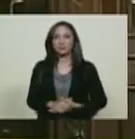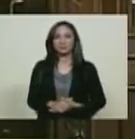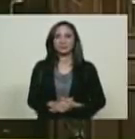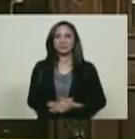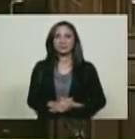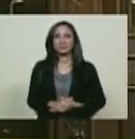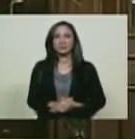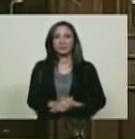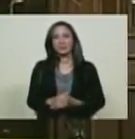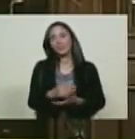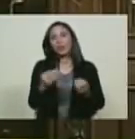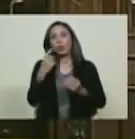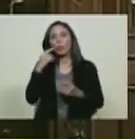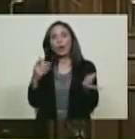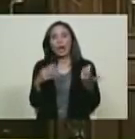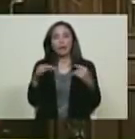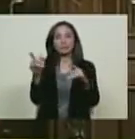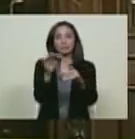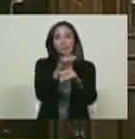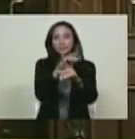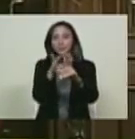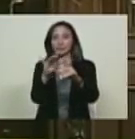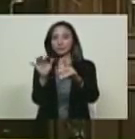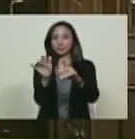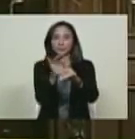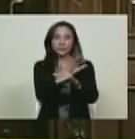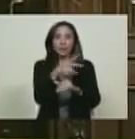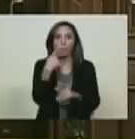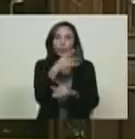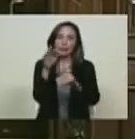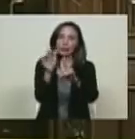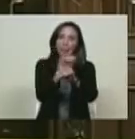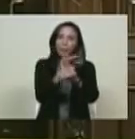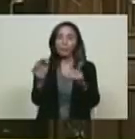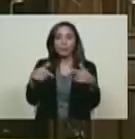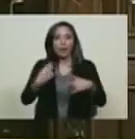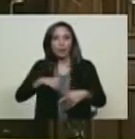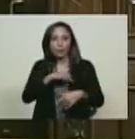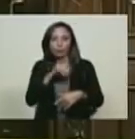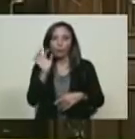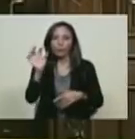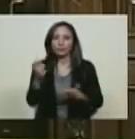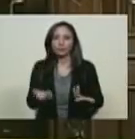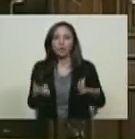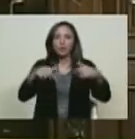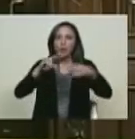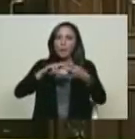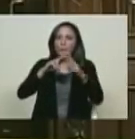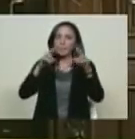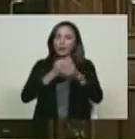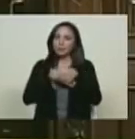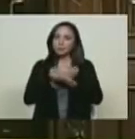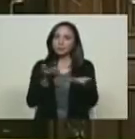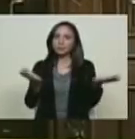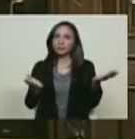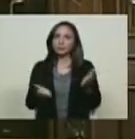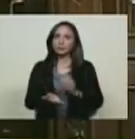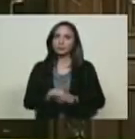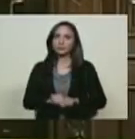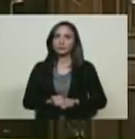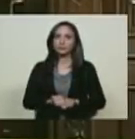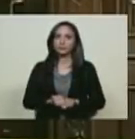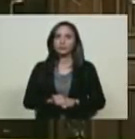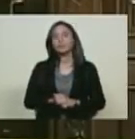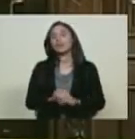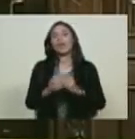embarren el clima político que debe tener nuestro país, clima de paz. Los asuntos